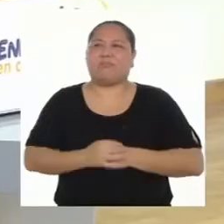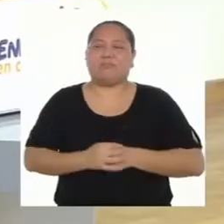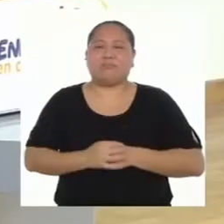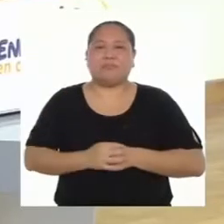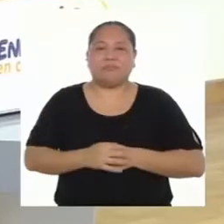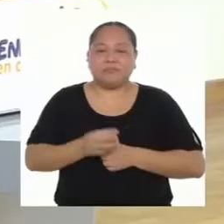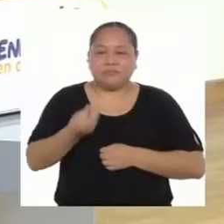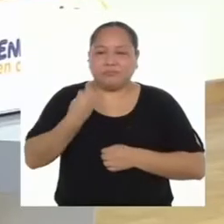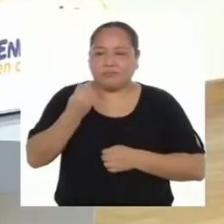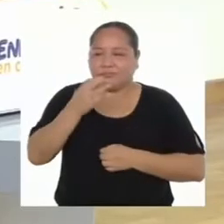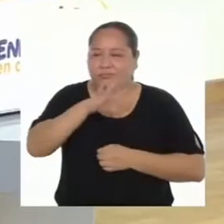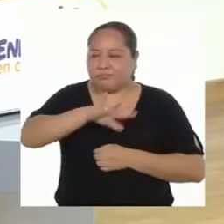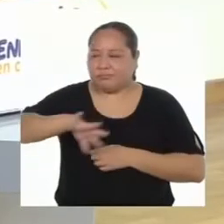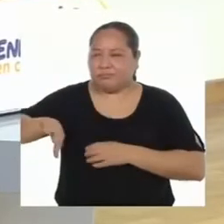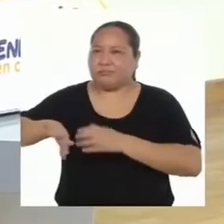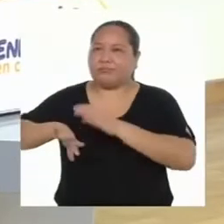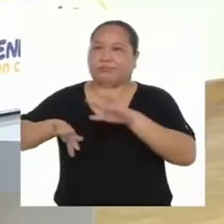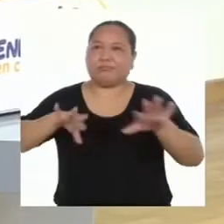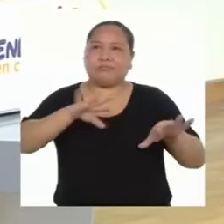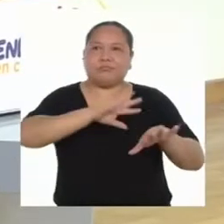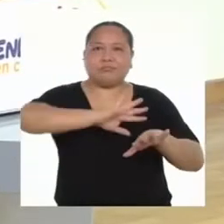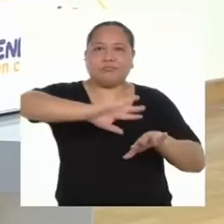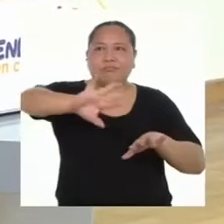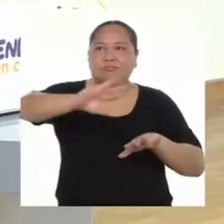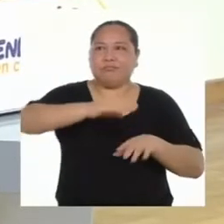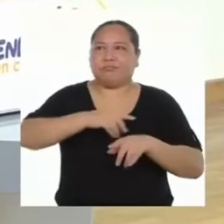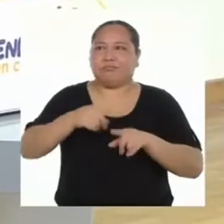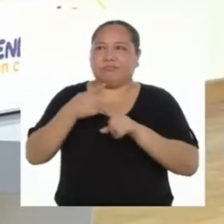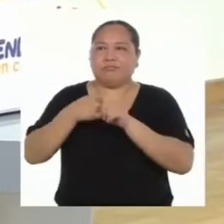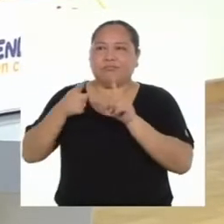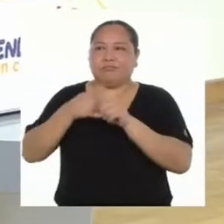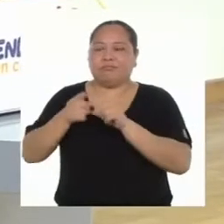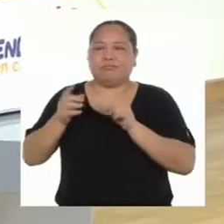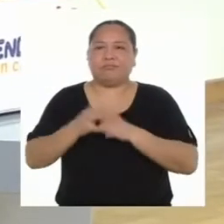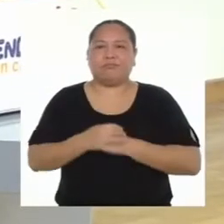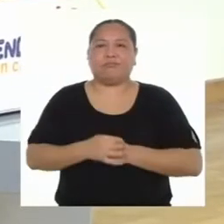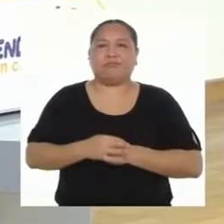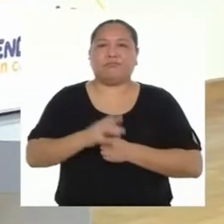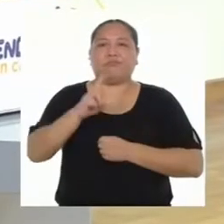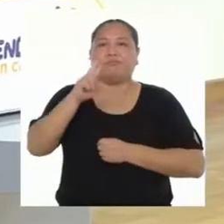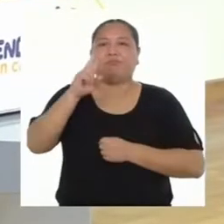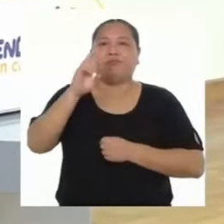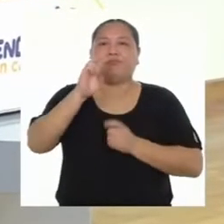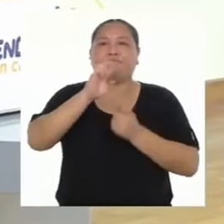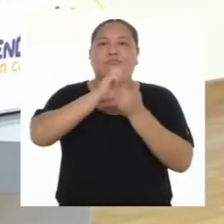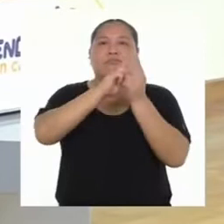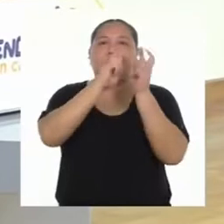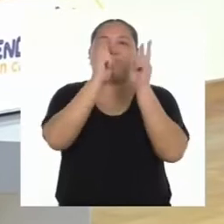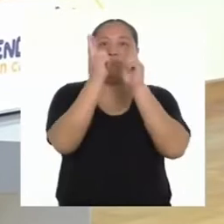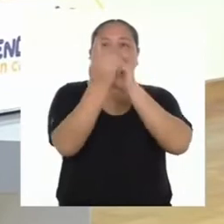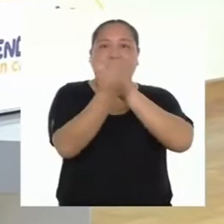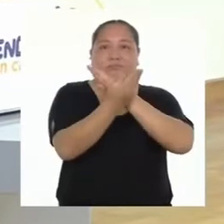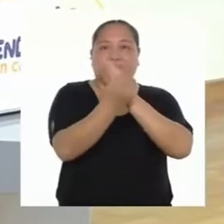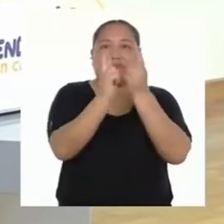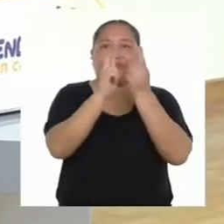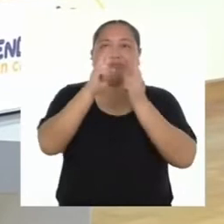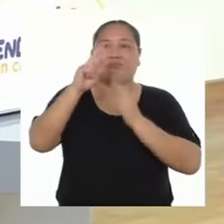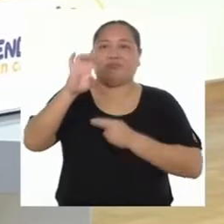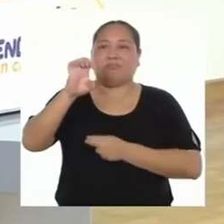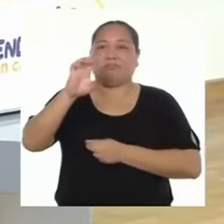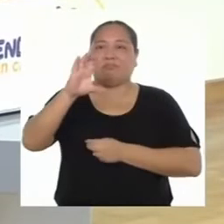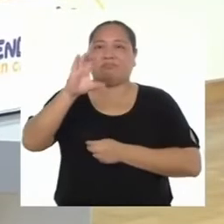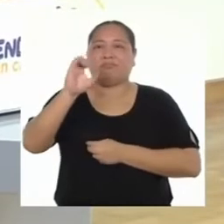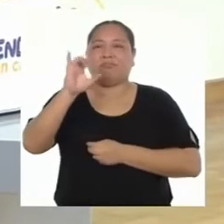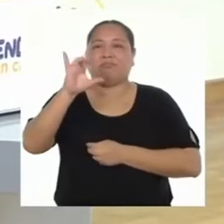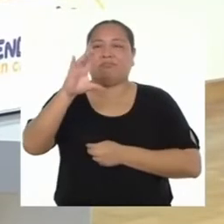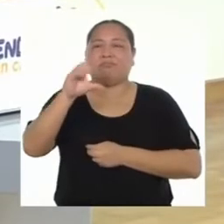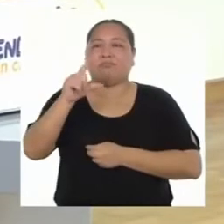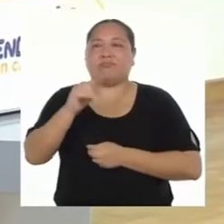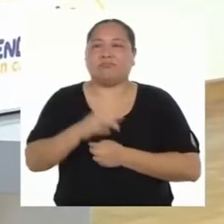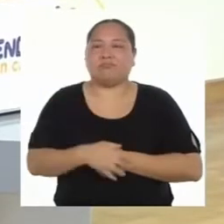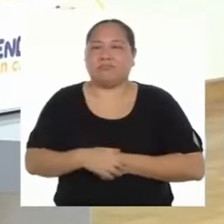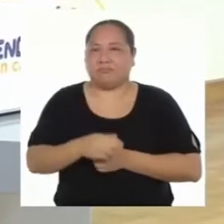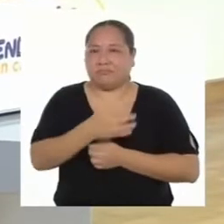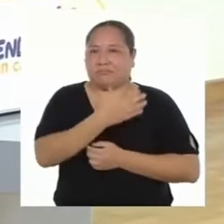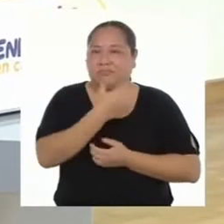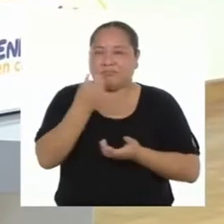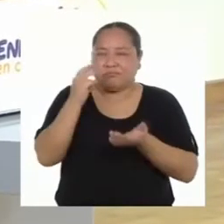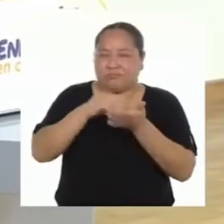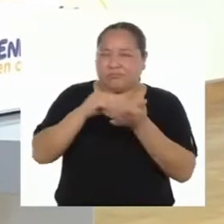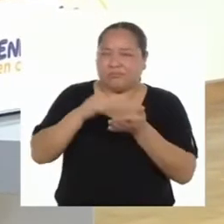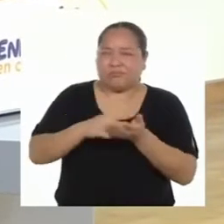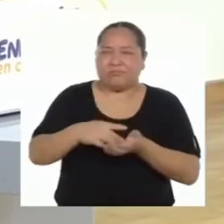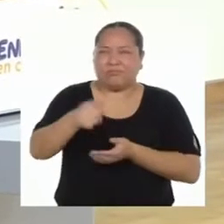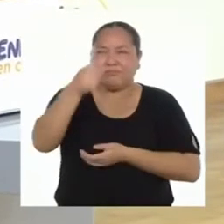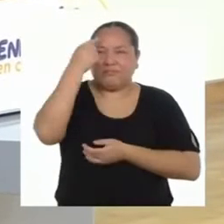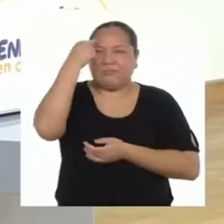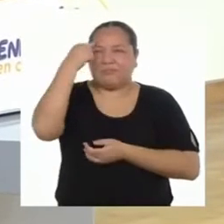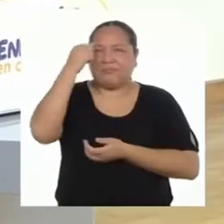Porque estaba clasificando residuos, Tocino, para reciclar lo más posible. Porque ¿se han puesto a pensar qué